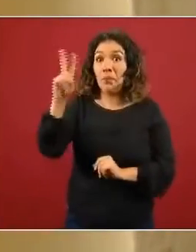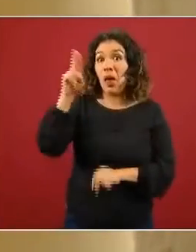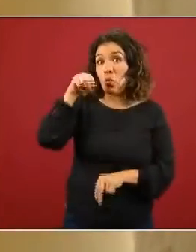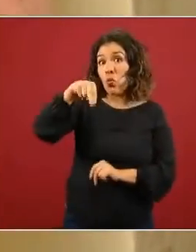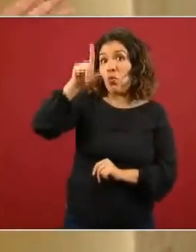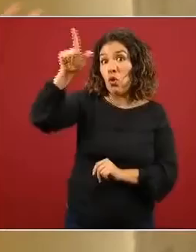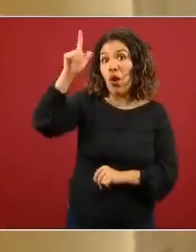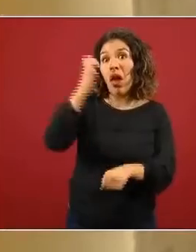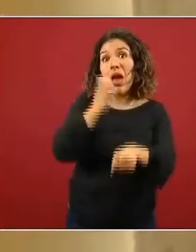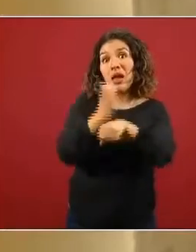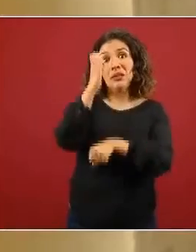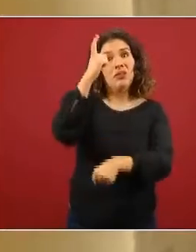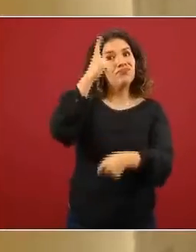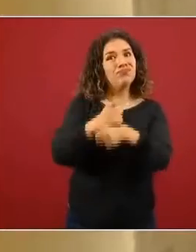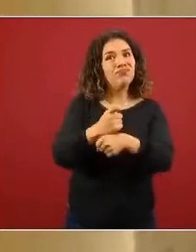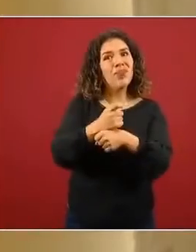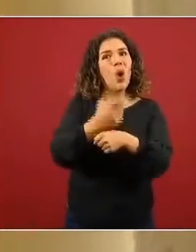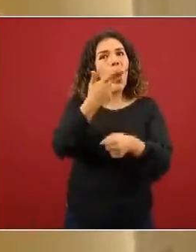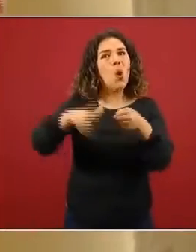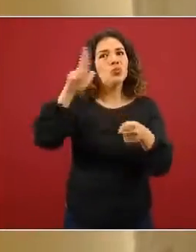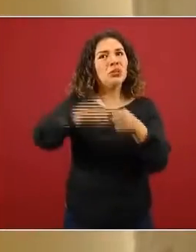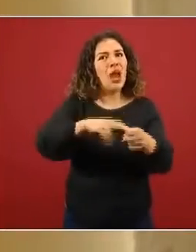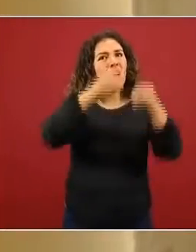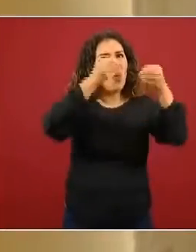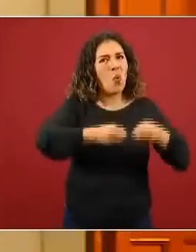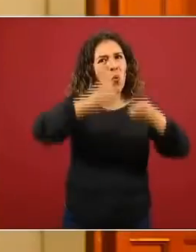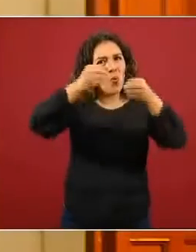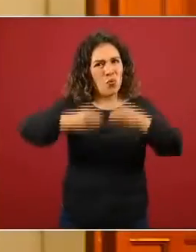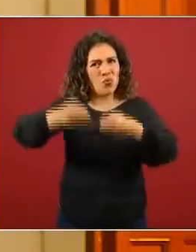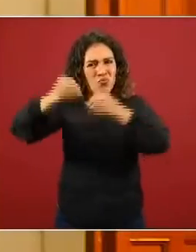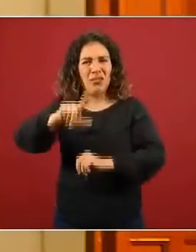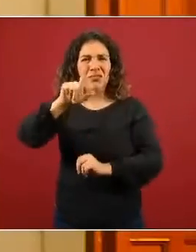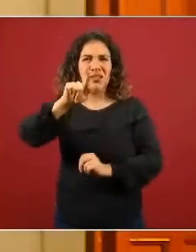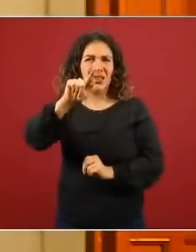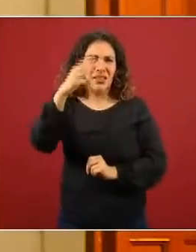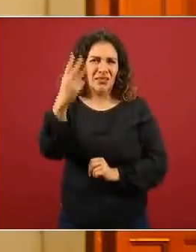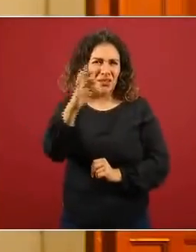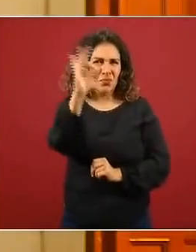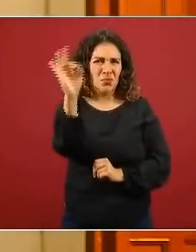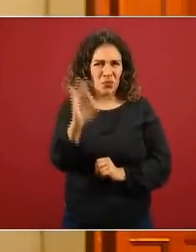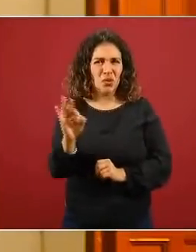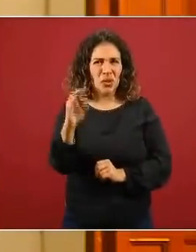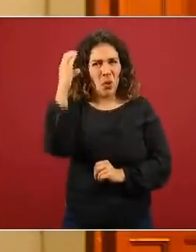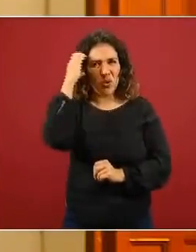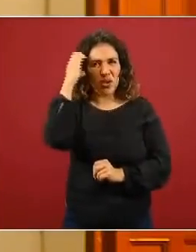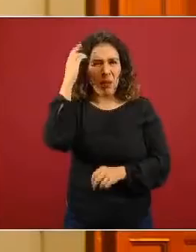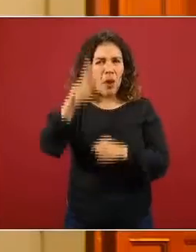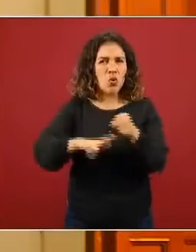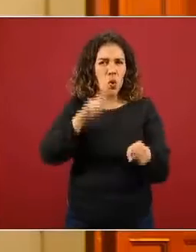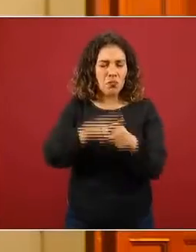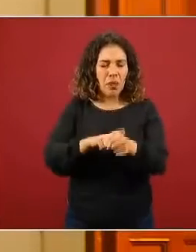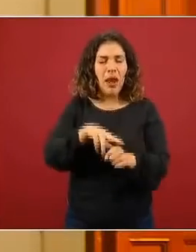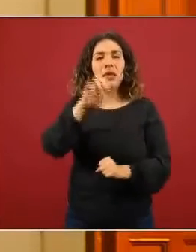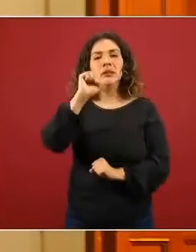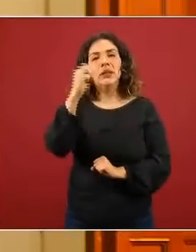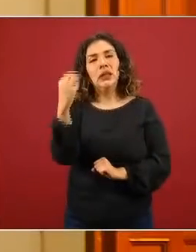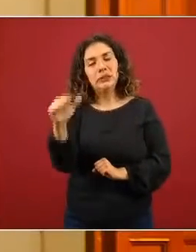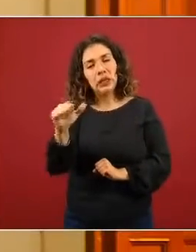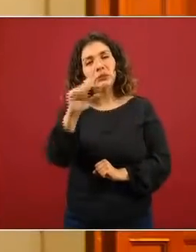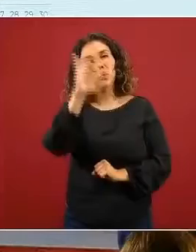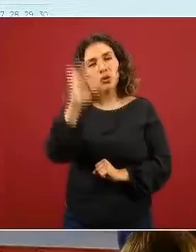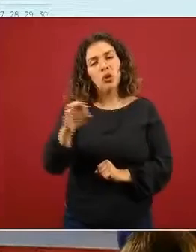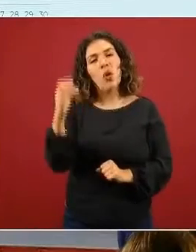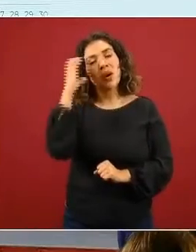León era el estado que estaba ocupando los primeros lugares de ocupación, 73% de camas general, 66%